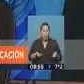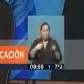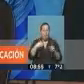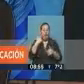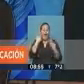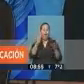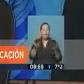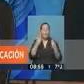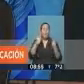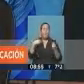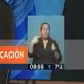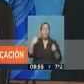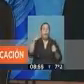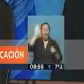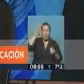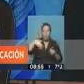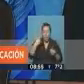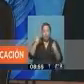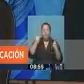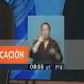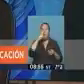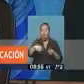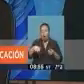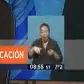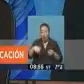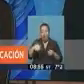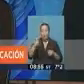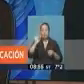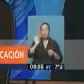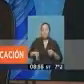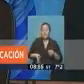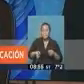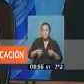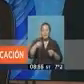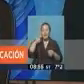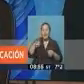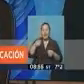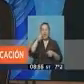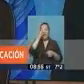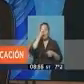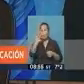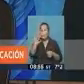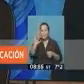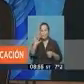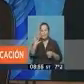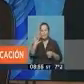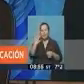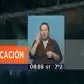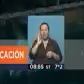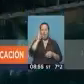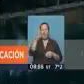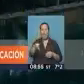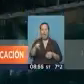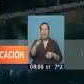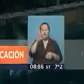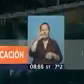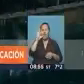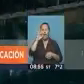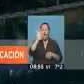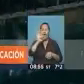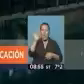para ver cuándo lo podemos citar, ya que por ejemplo hoy nos enteramos que tiene 25 entradas a